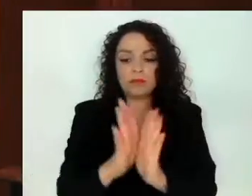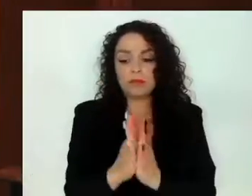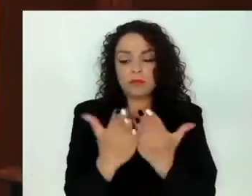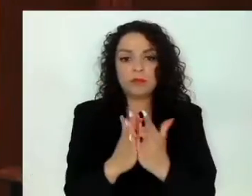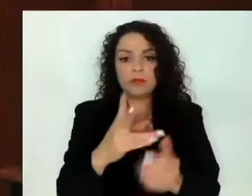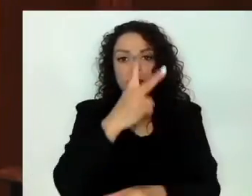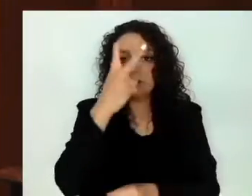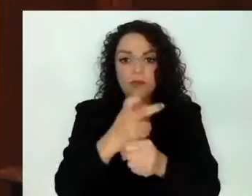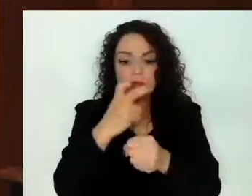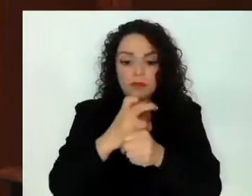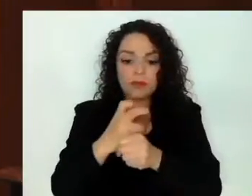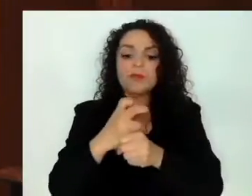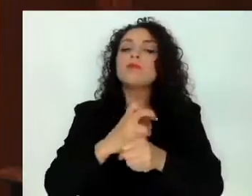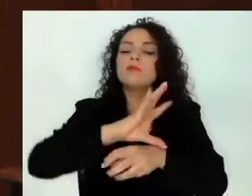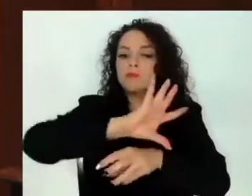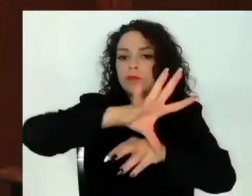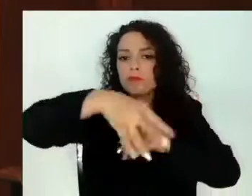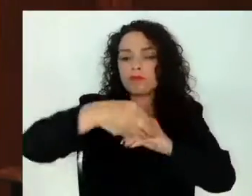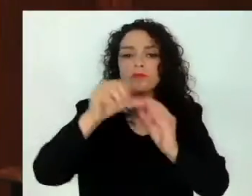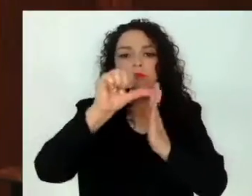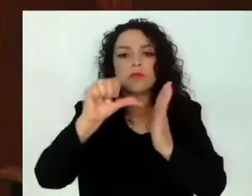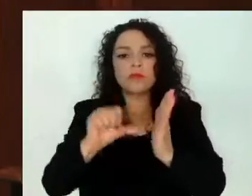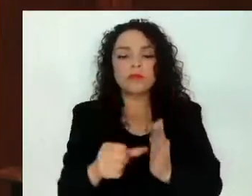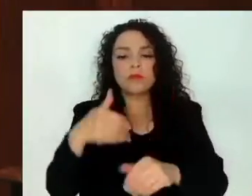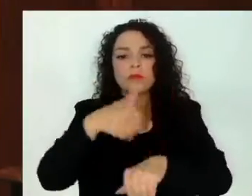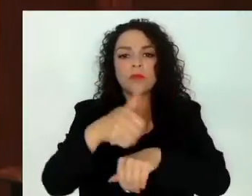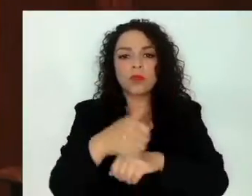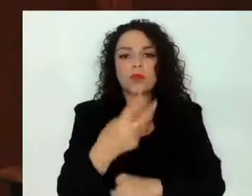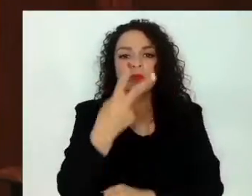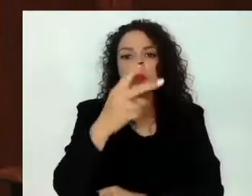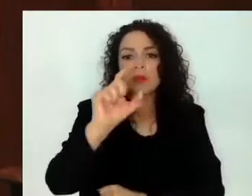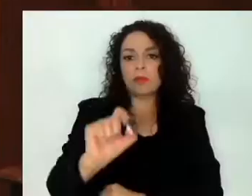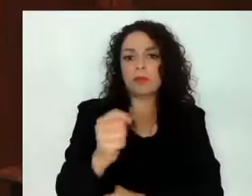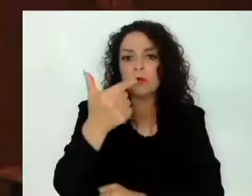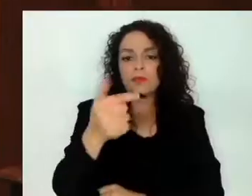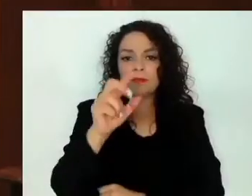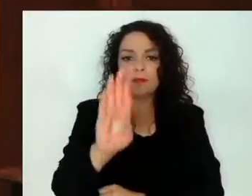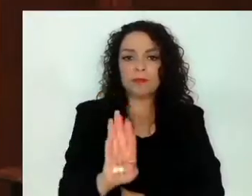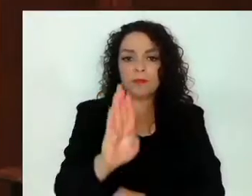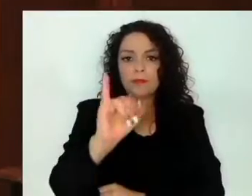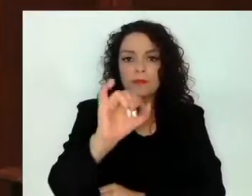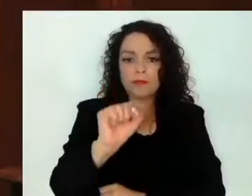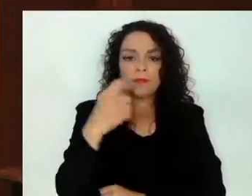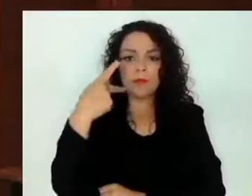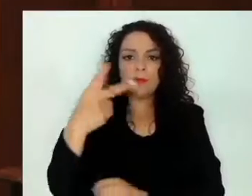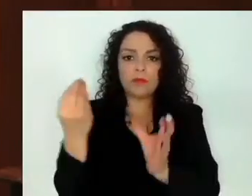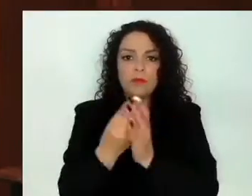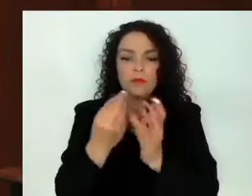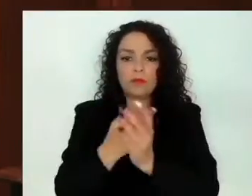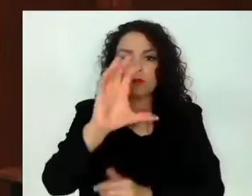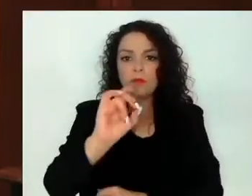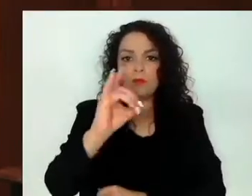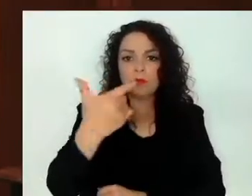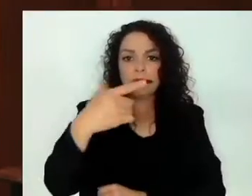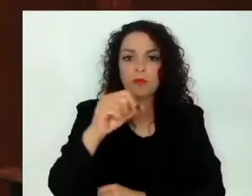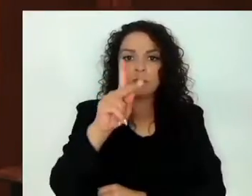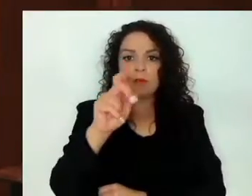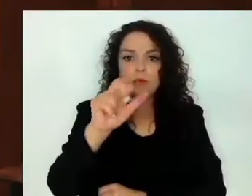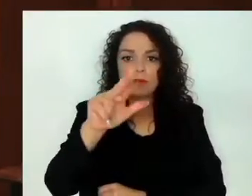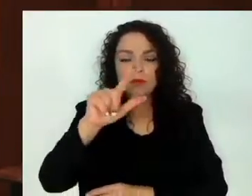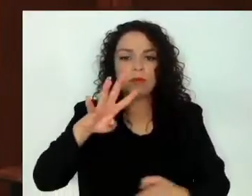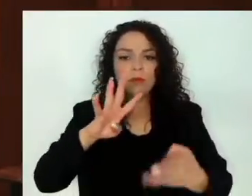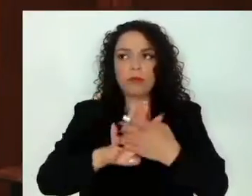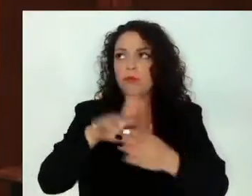se adiciona al artículo 227 bis al Código Penal del Estado de México, presentada por la